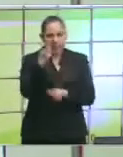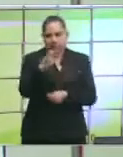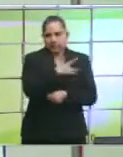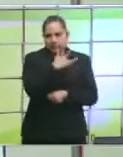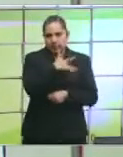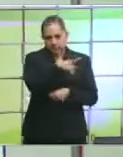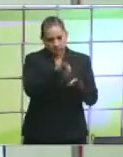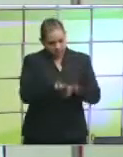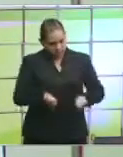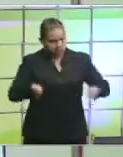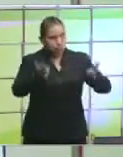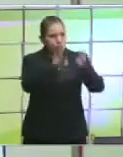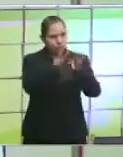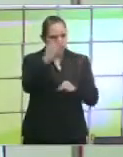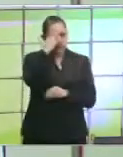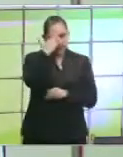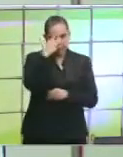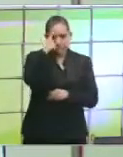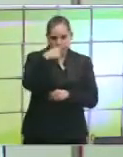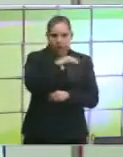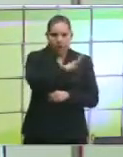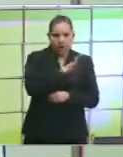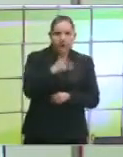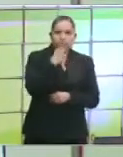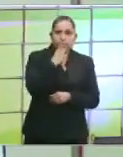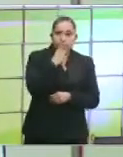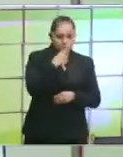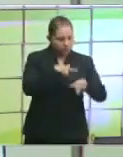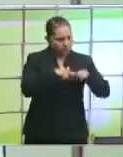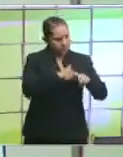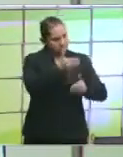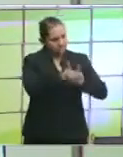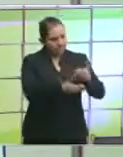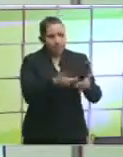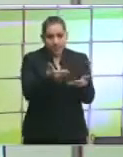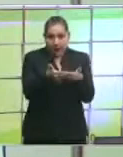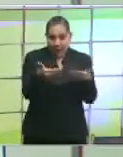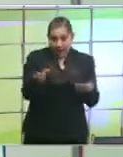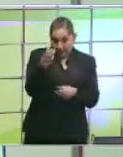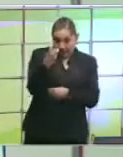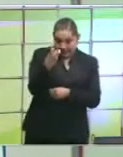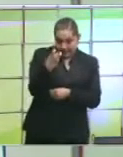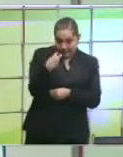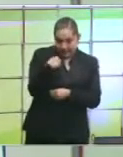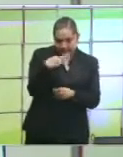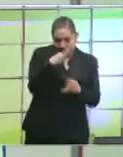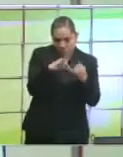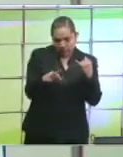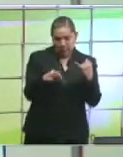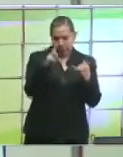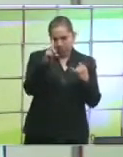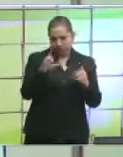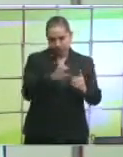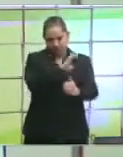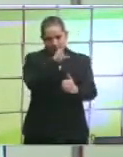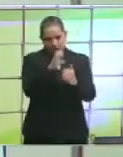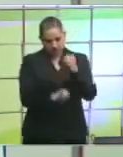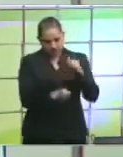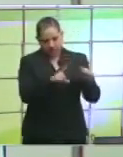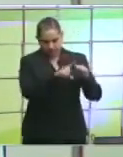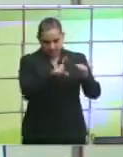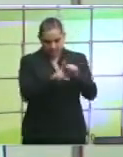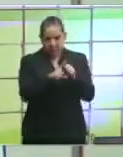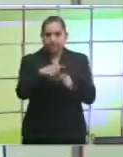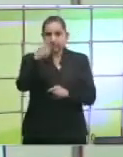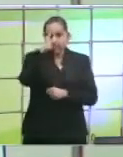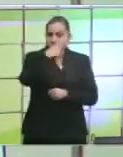generó allí y funcionamos ahora con esto termino que otras cosas me parecen que son importantes en estos listados que se